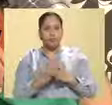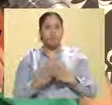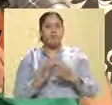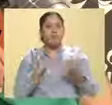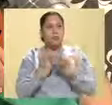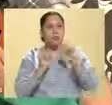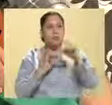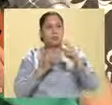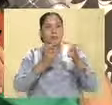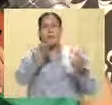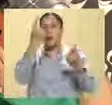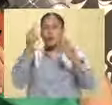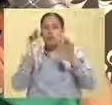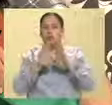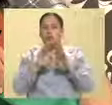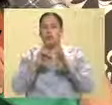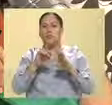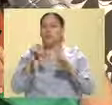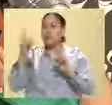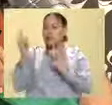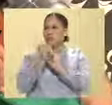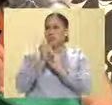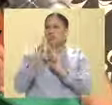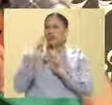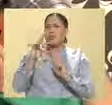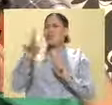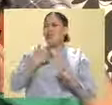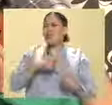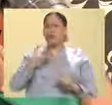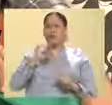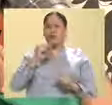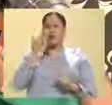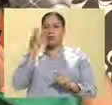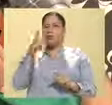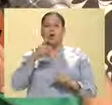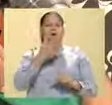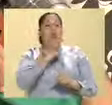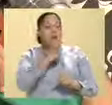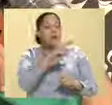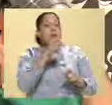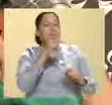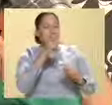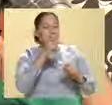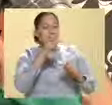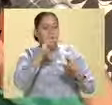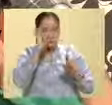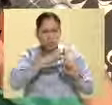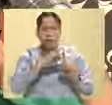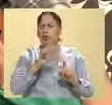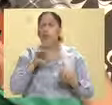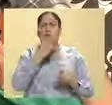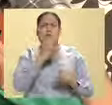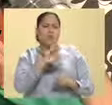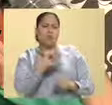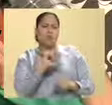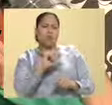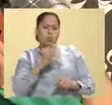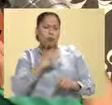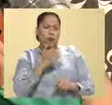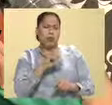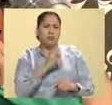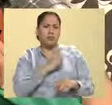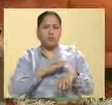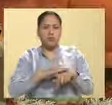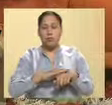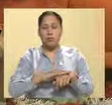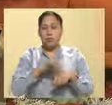muchas veces ellas son sometidas a clientes que no quieren, por ejemplo, utilizar un condón o preservativo. Sí. Entonces, bueno, esto también son